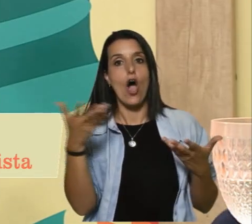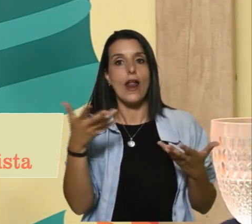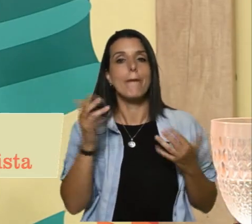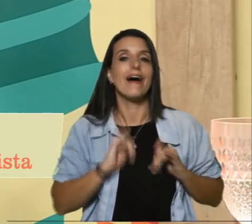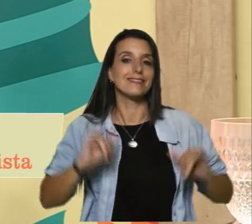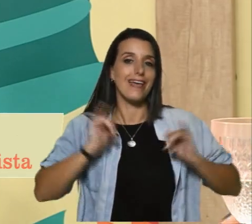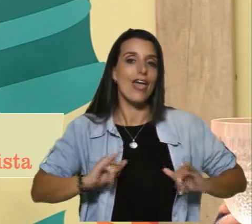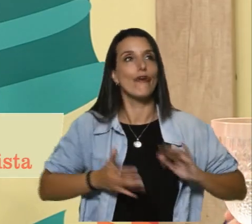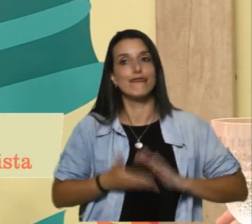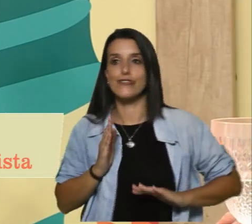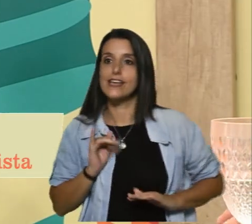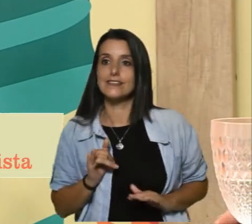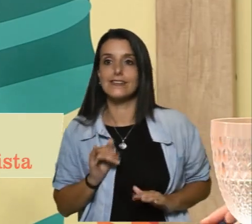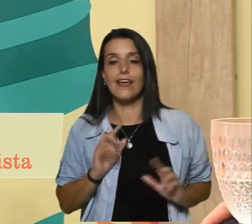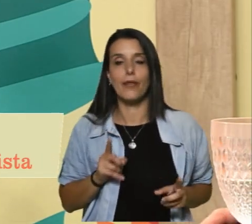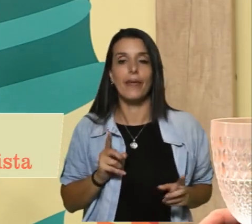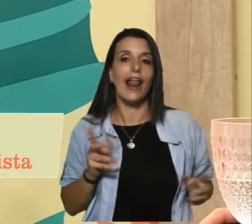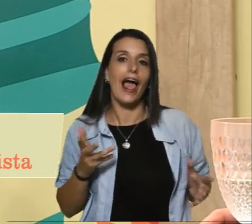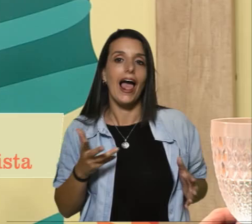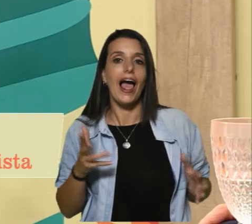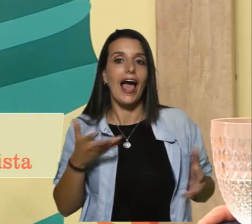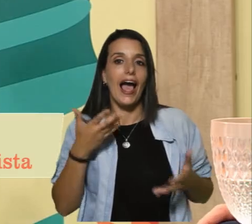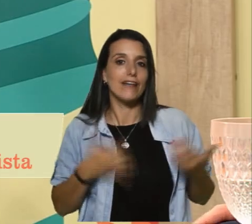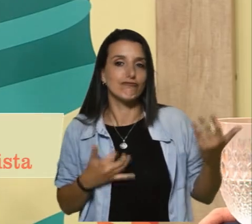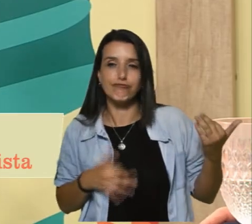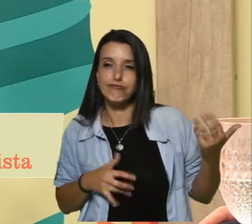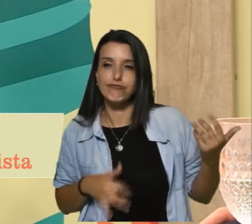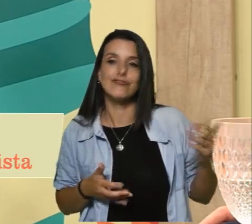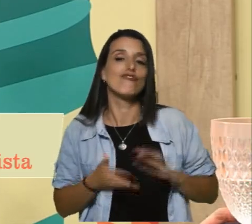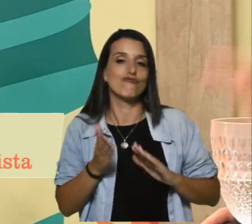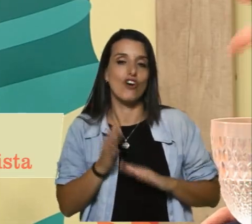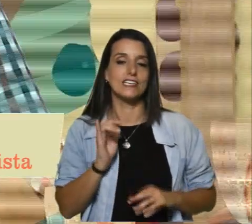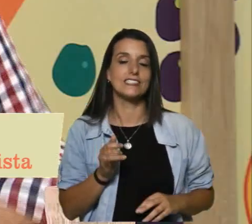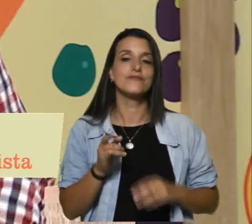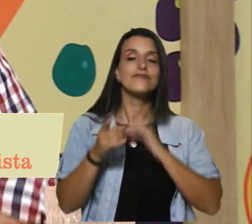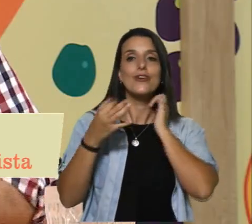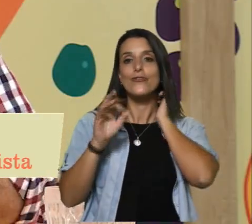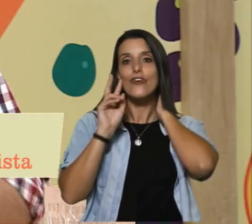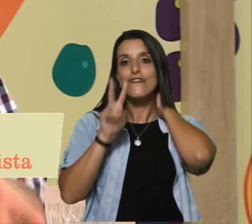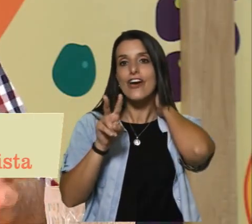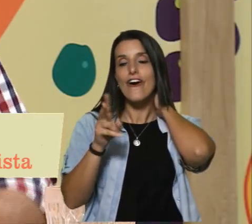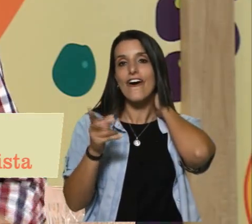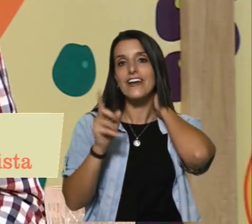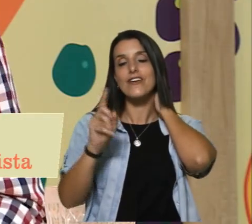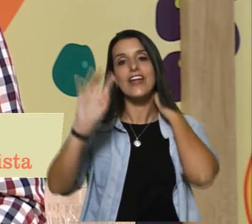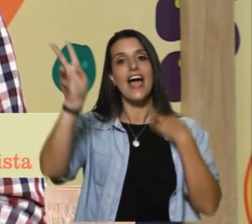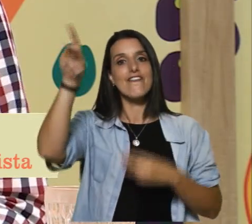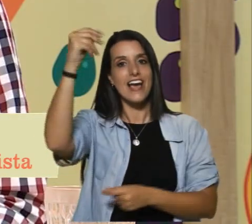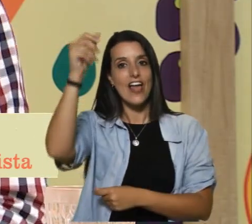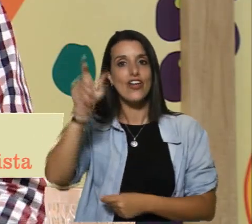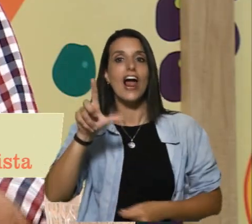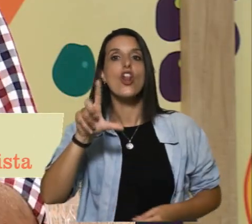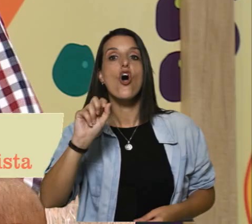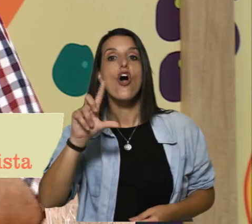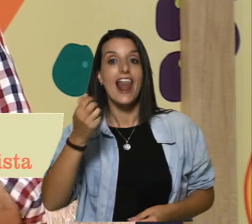paseo, bueno, por ahí también a dar algún recital de guitarra, voy de vez en cuando. Estábamos viendo más a la bailadora Lola, ¿no? Que,